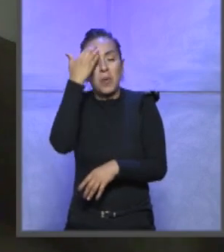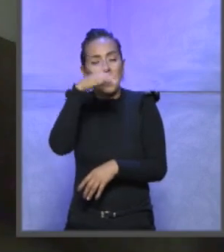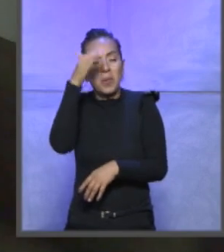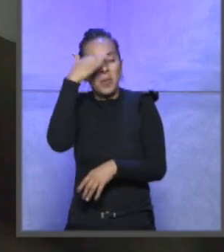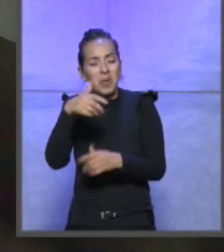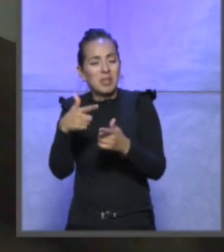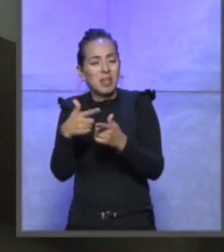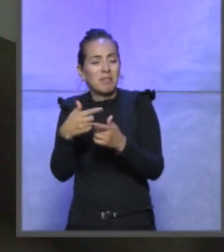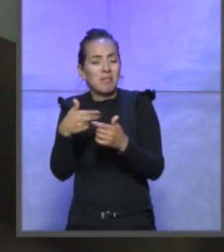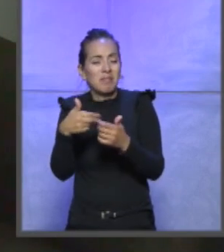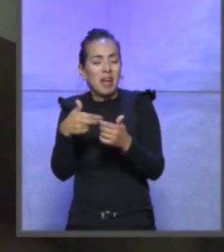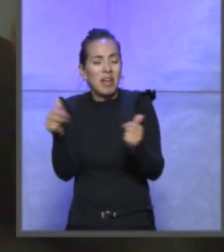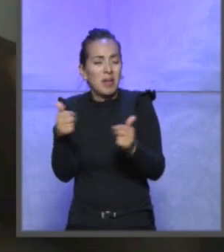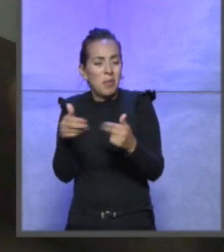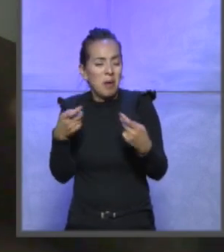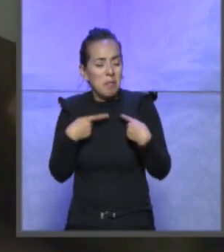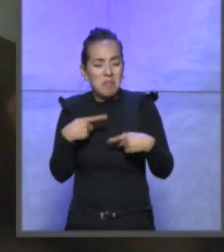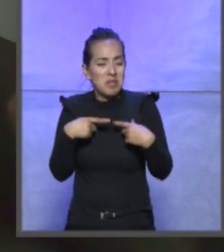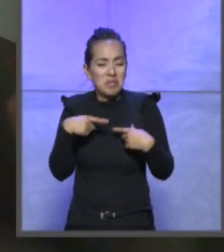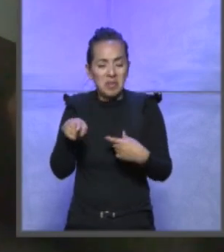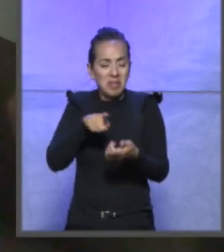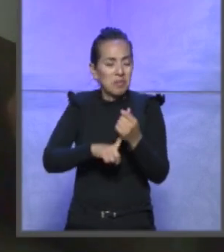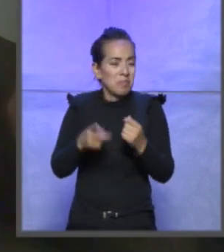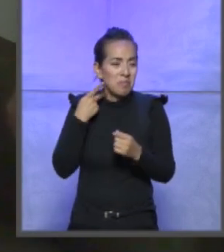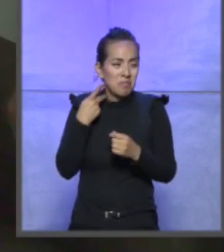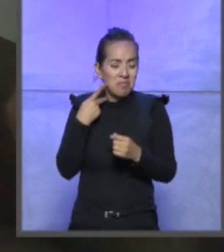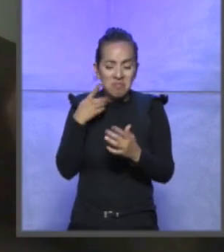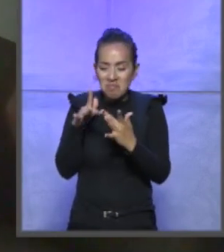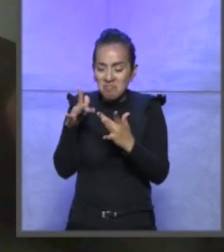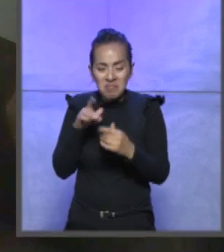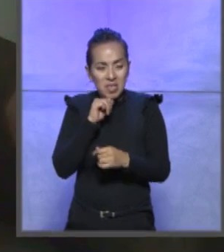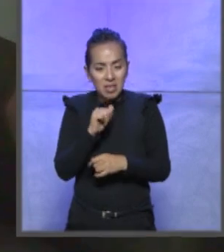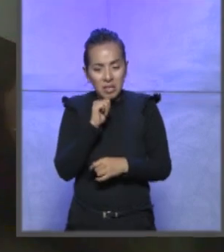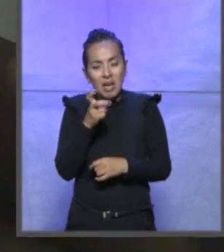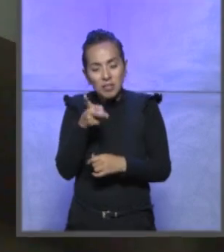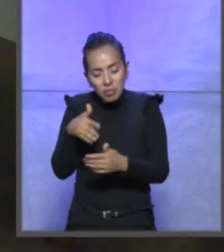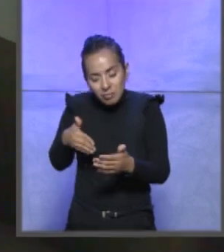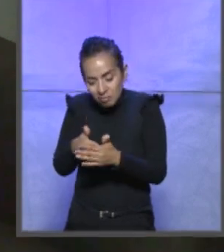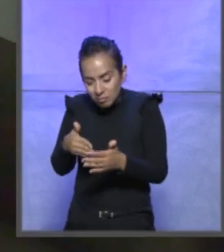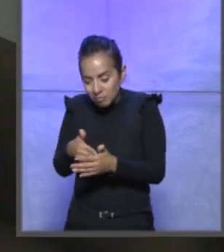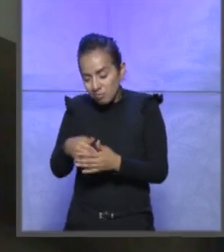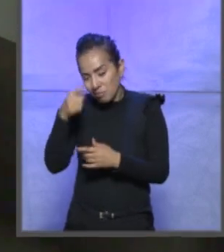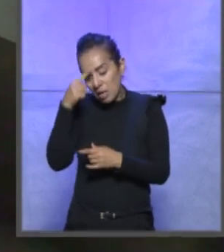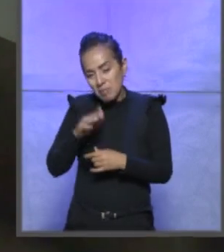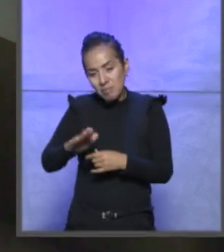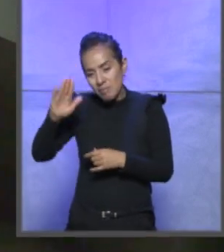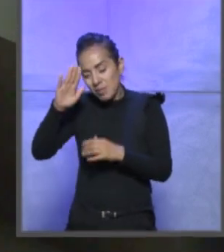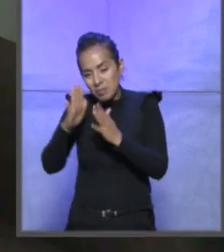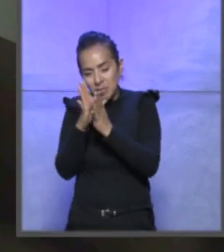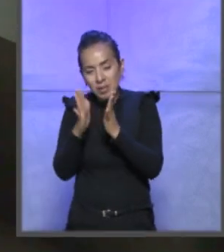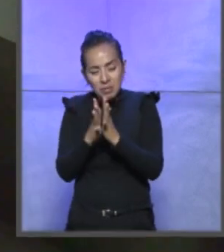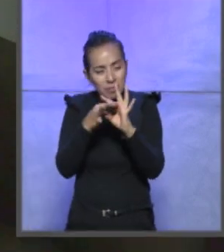en un círculo político activo, ¿no? O sea, que no tiene alguna conexión. Entonces, esto limita a los jóvenes a su